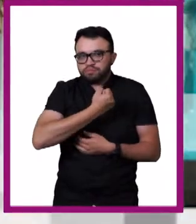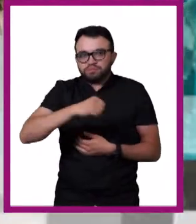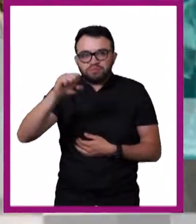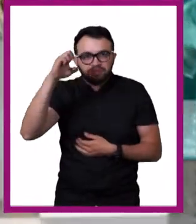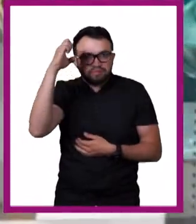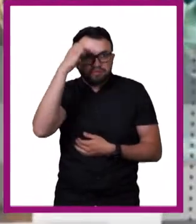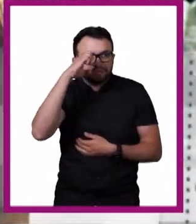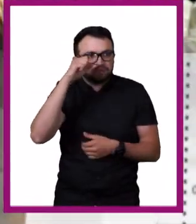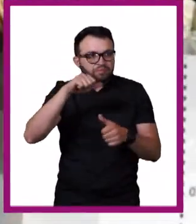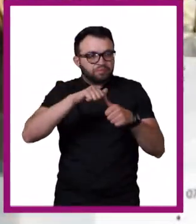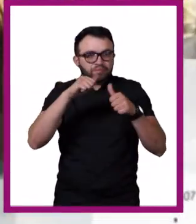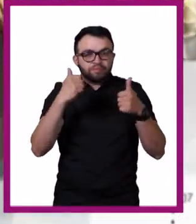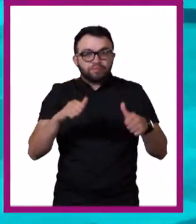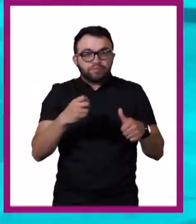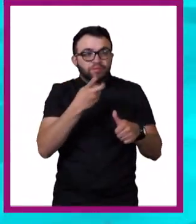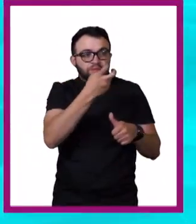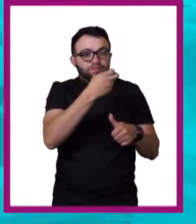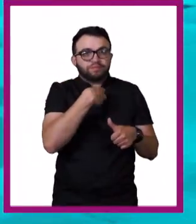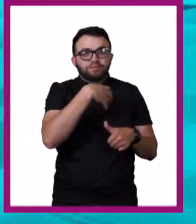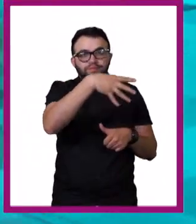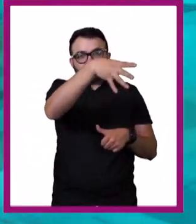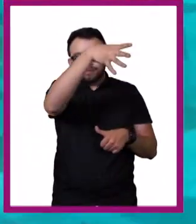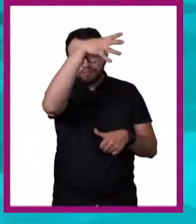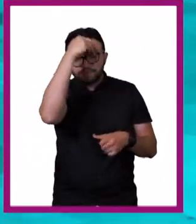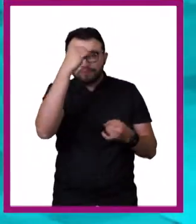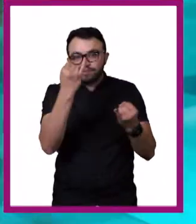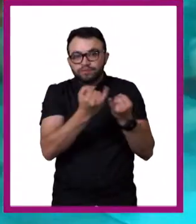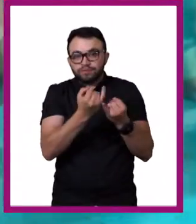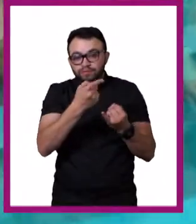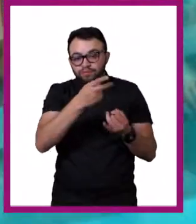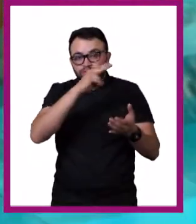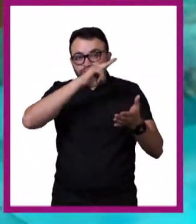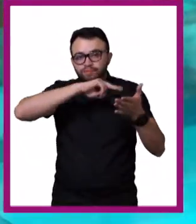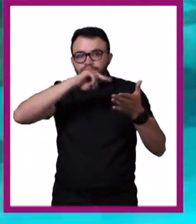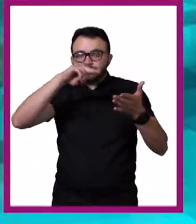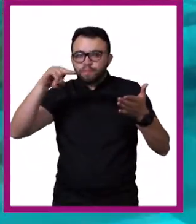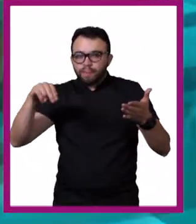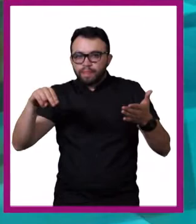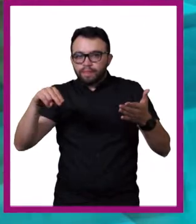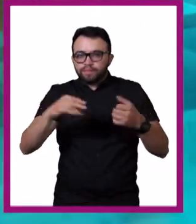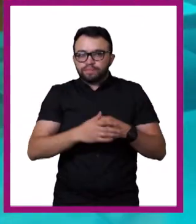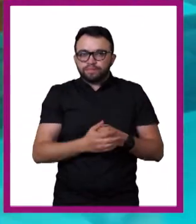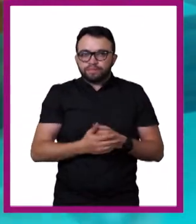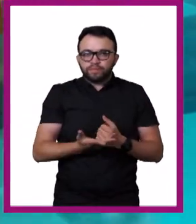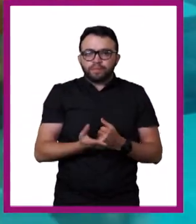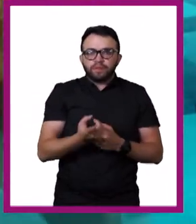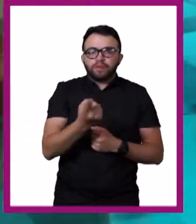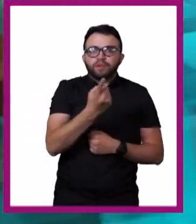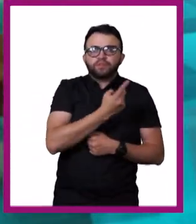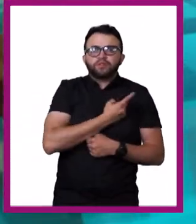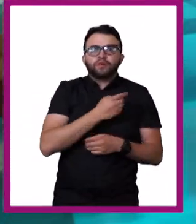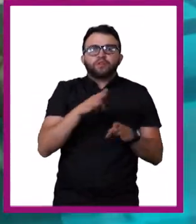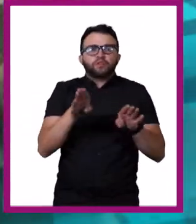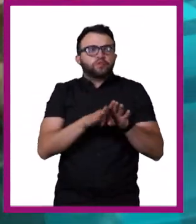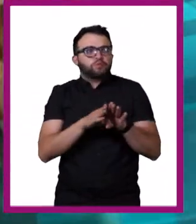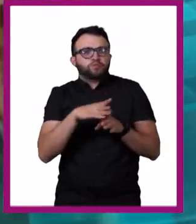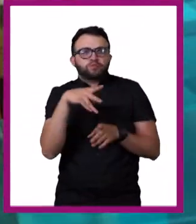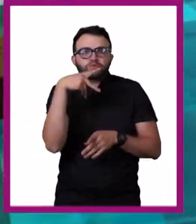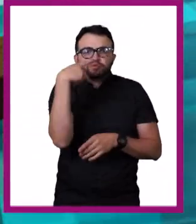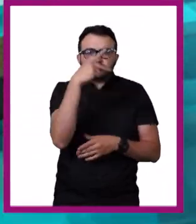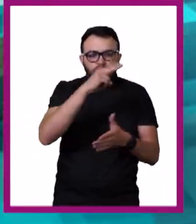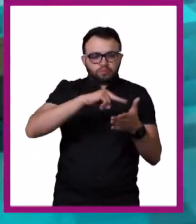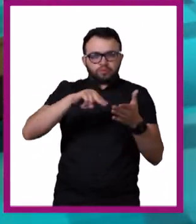es uno de los grandes pintores, no solamente por su virtuosismo,